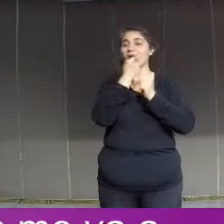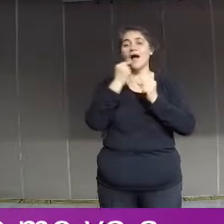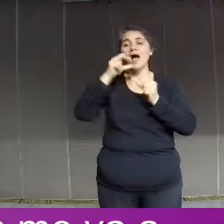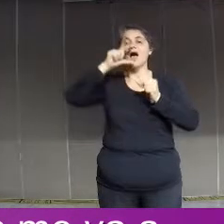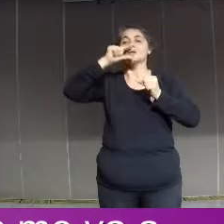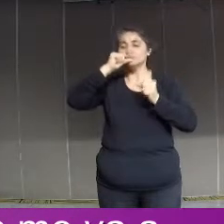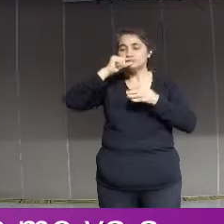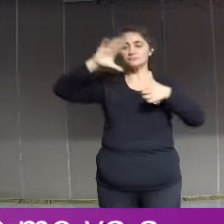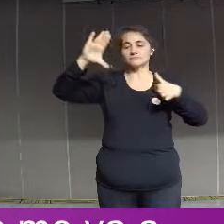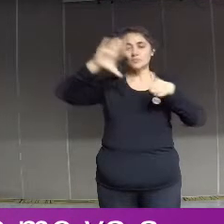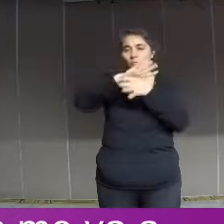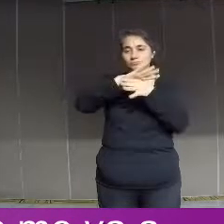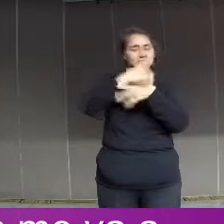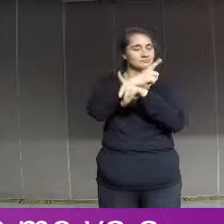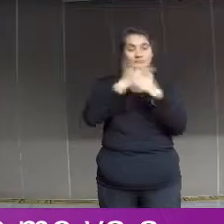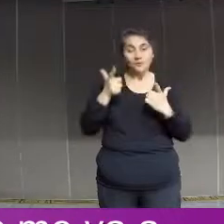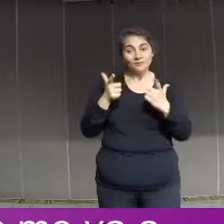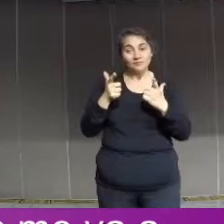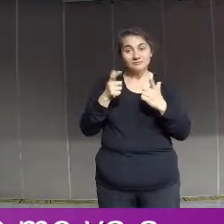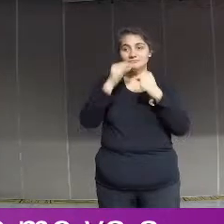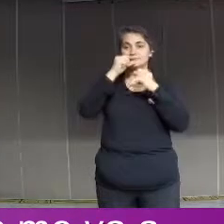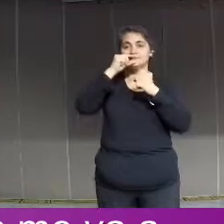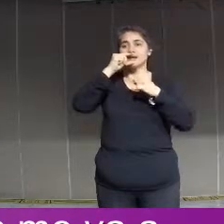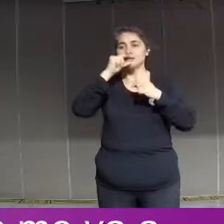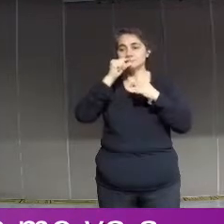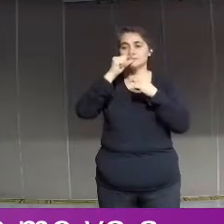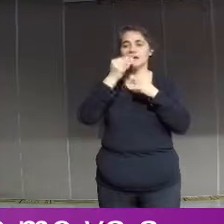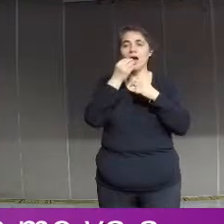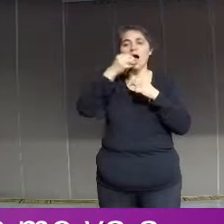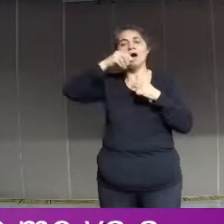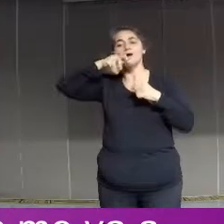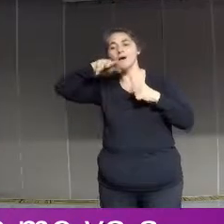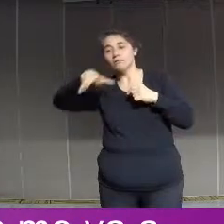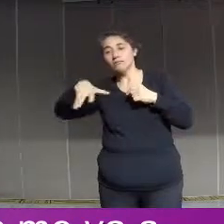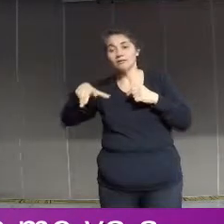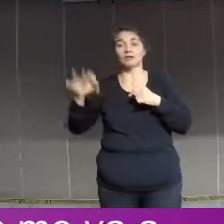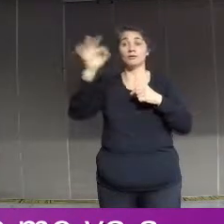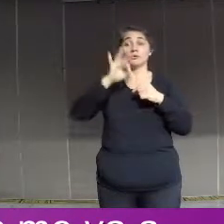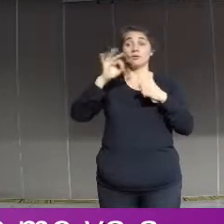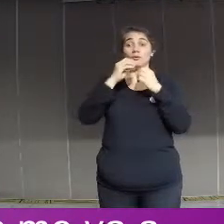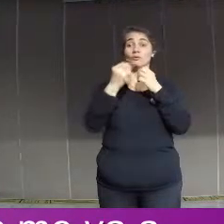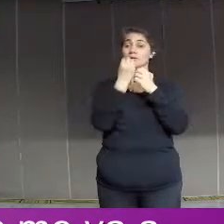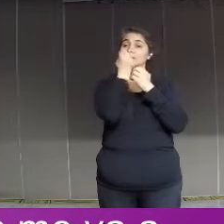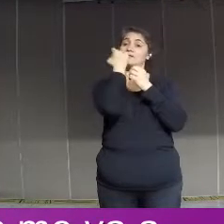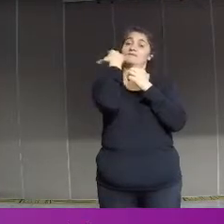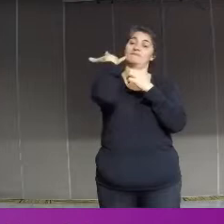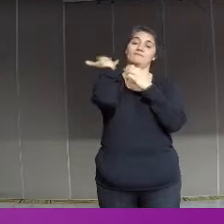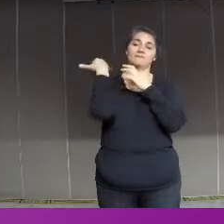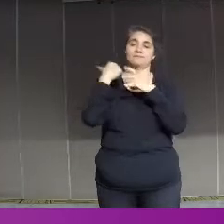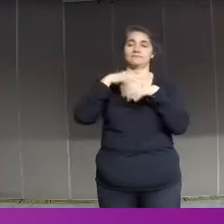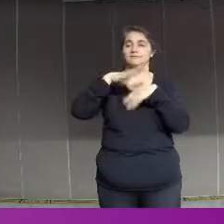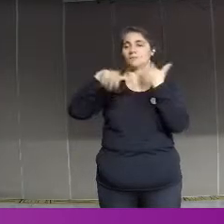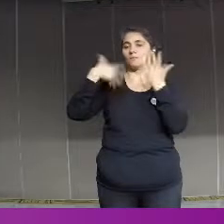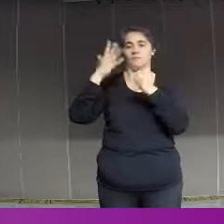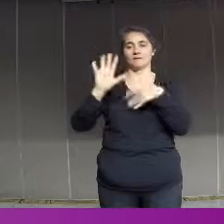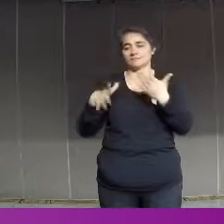¿qué va a pasar con el alimento? El alimento va a empezar a discurrir a la vía aérea antes de que se produzca el disparo de la